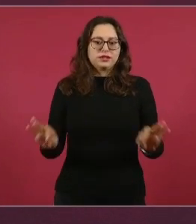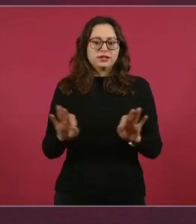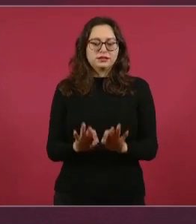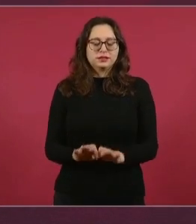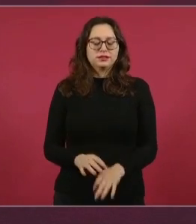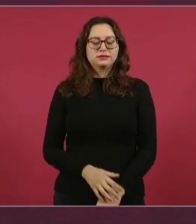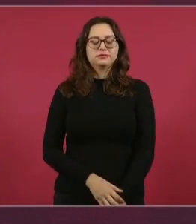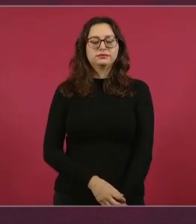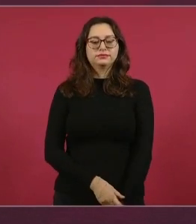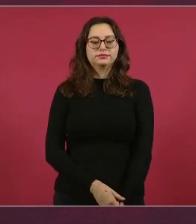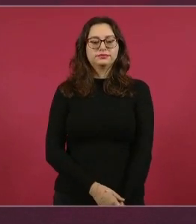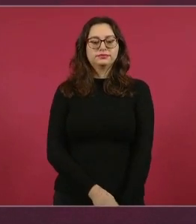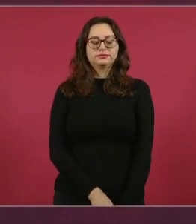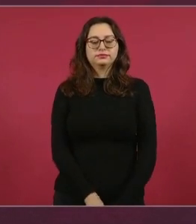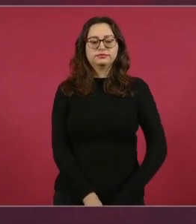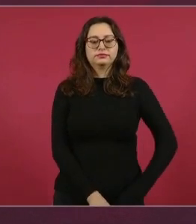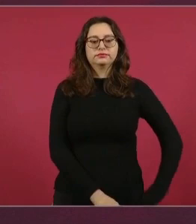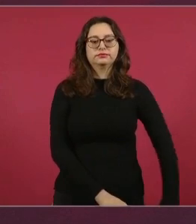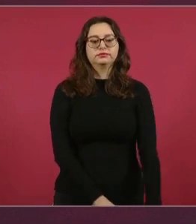quiero